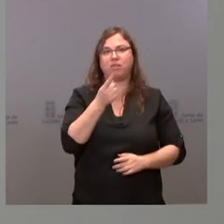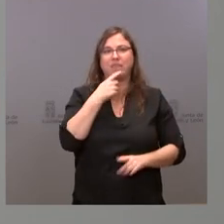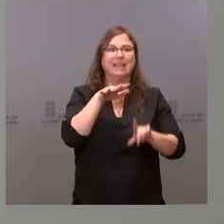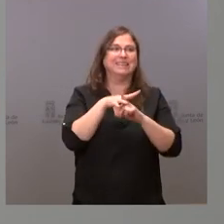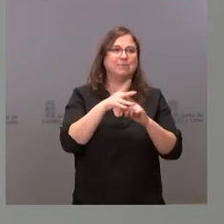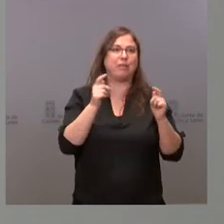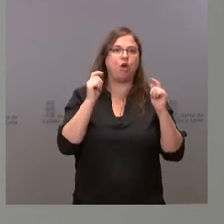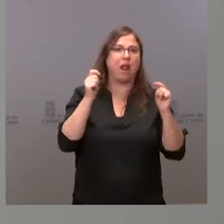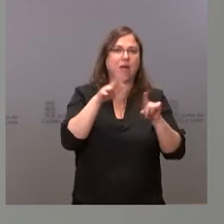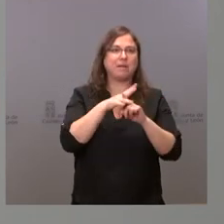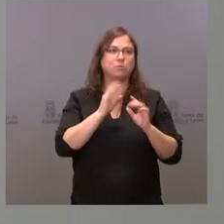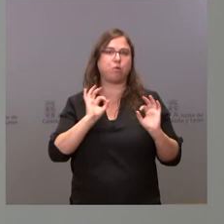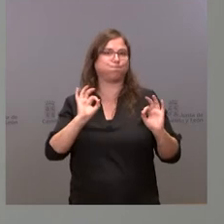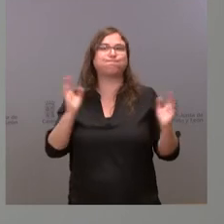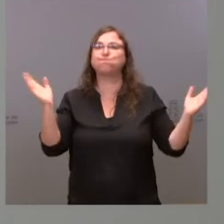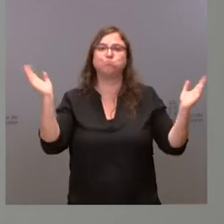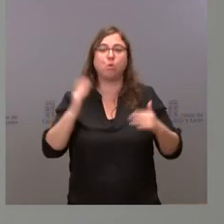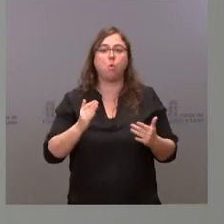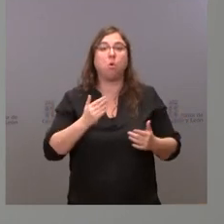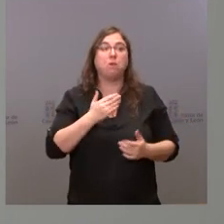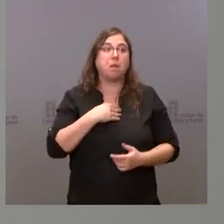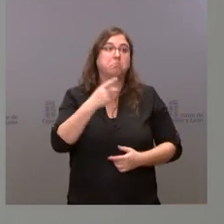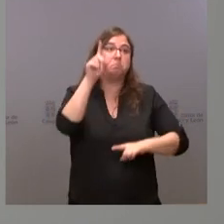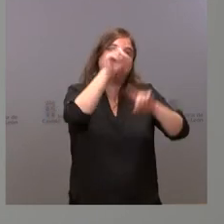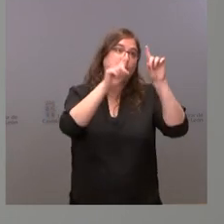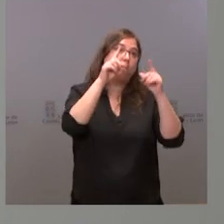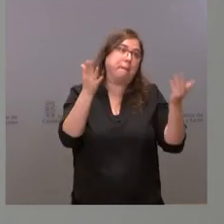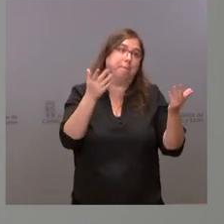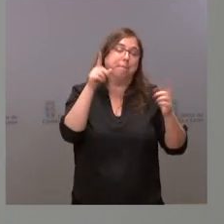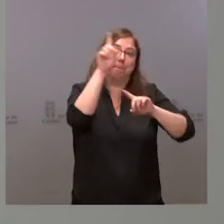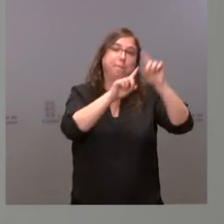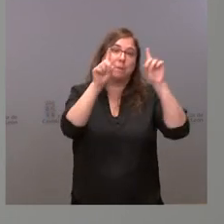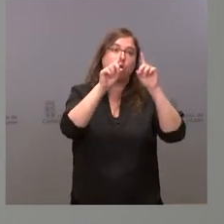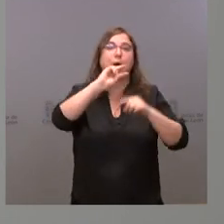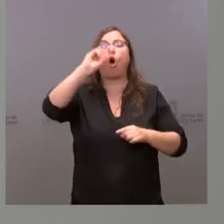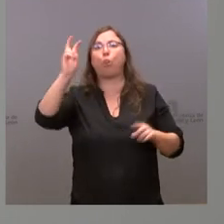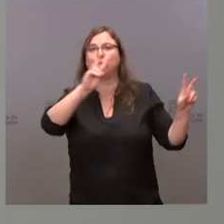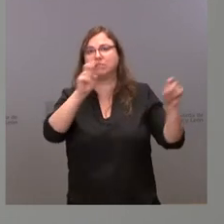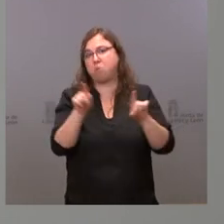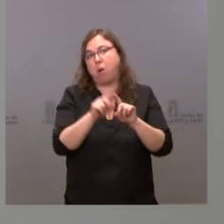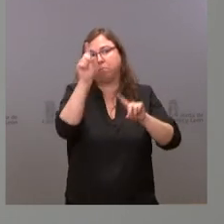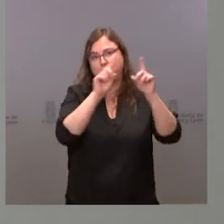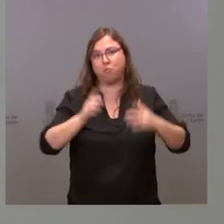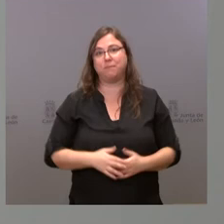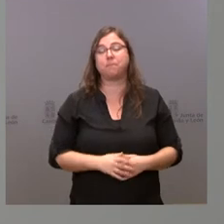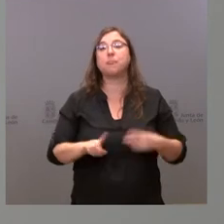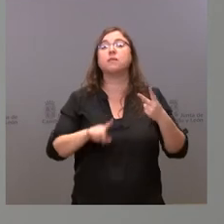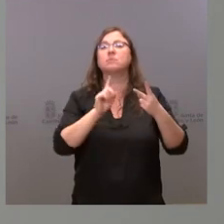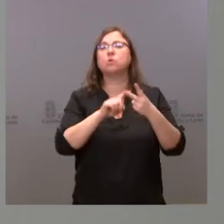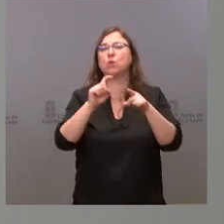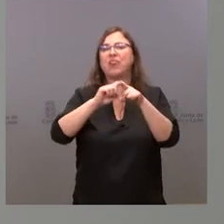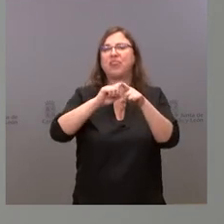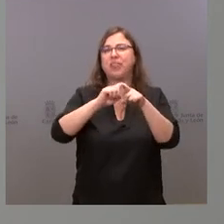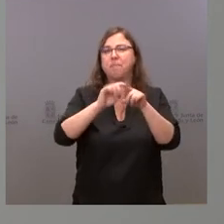por lo cual hay que tener tener bueno pues nos preocupamos y nos preocupa como nos preocupan entre muchas cosas en segundo lugar la cepa pues